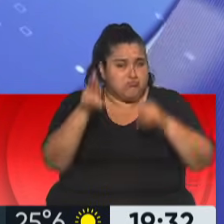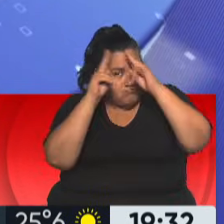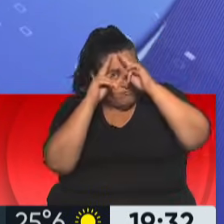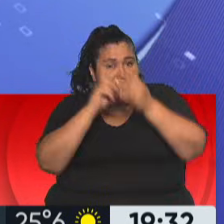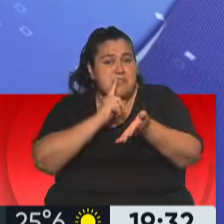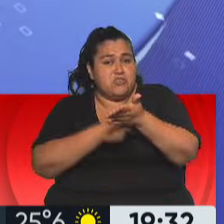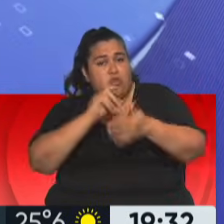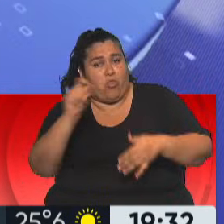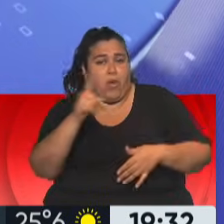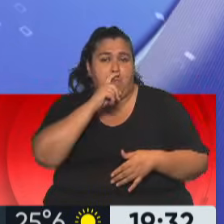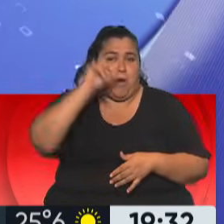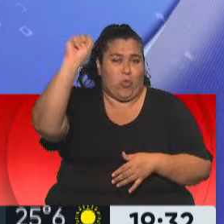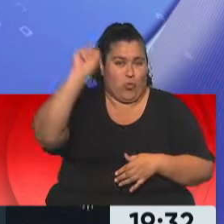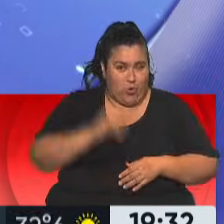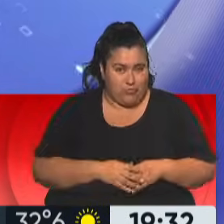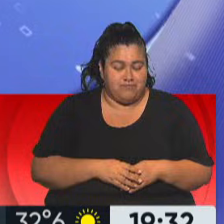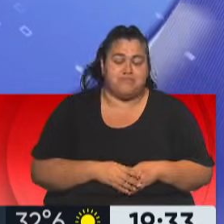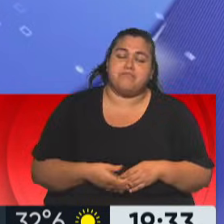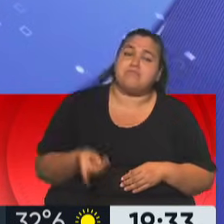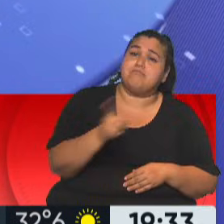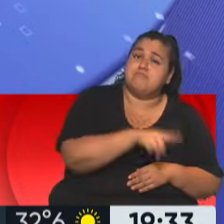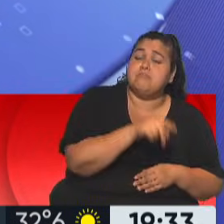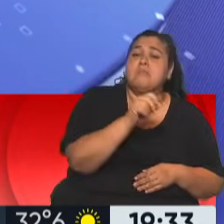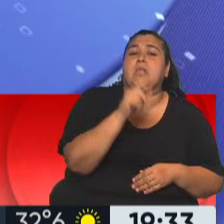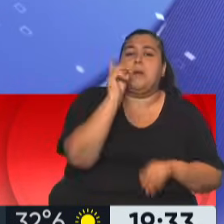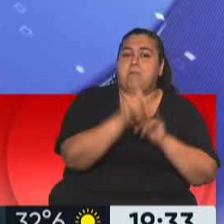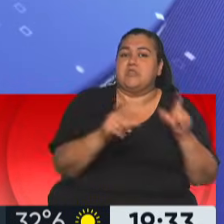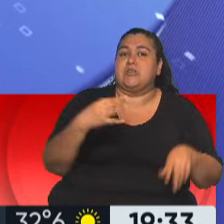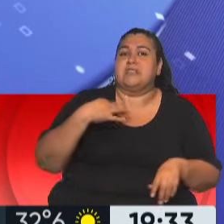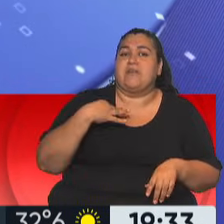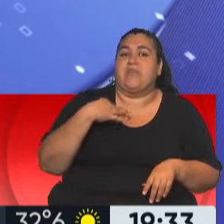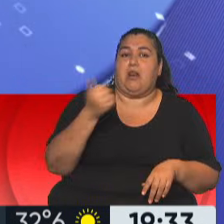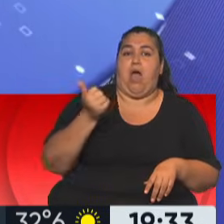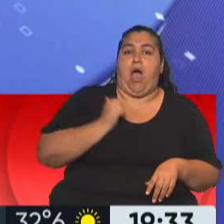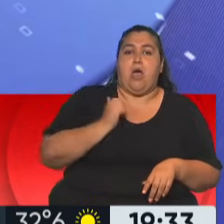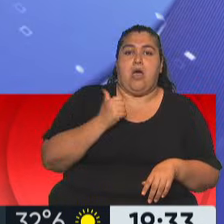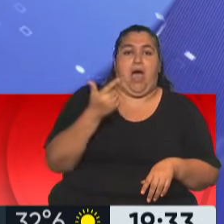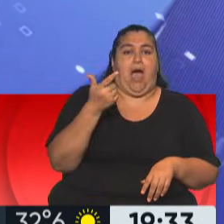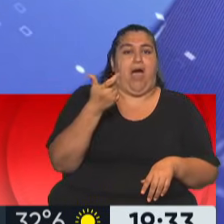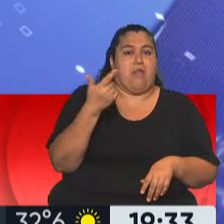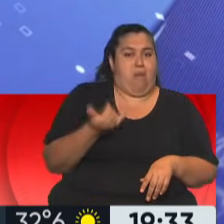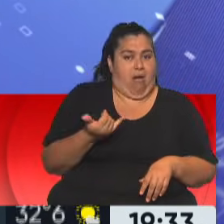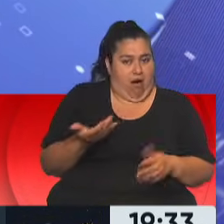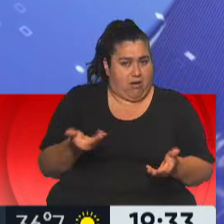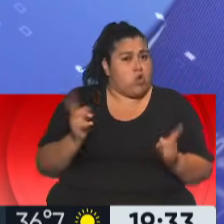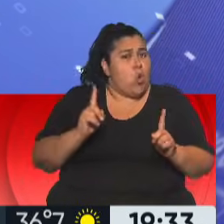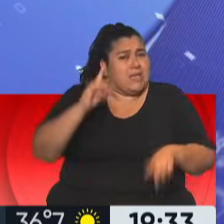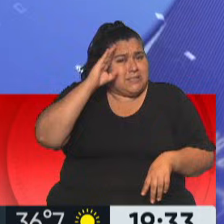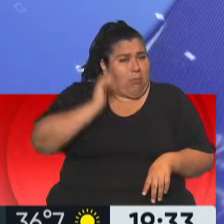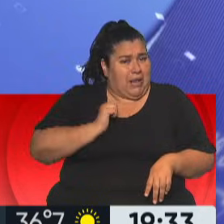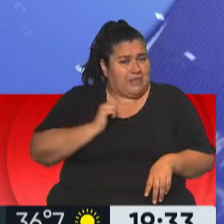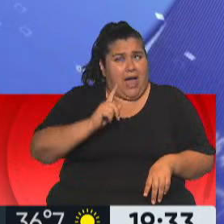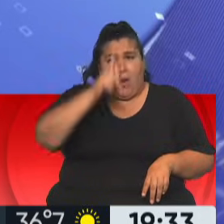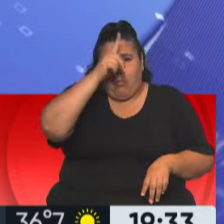porque hoy se veían muchas imágenes de civiles armados en Venezuela. Se responden al régimen. Claro, no la militares, milicia. no vestidos, Sí, claro, sí.